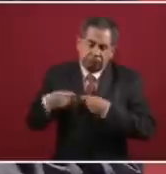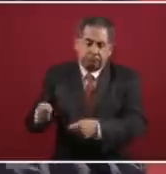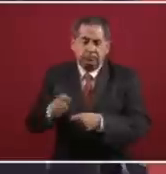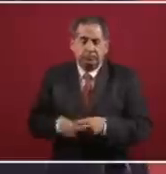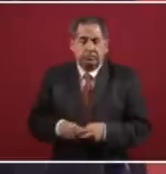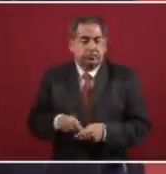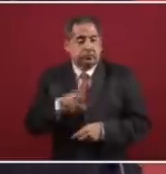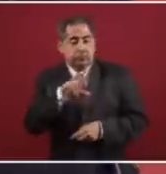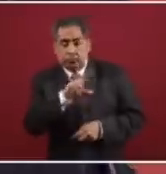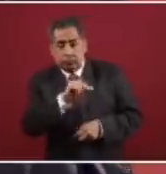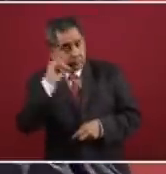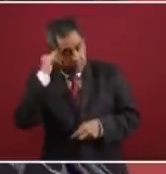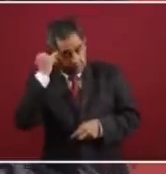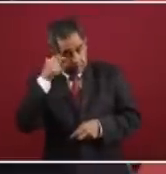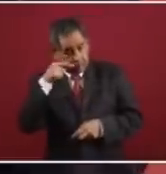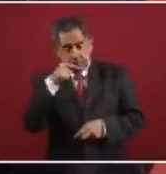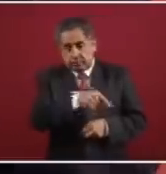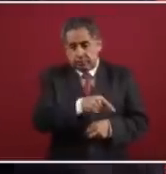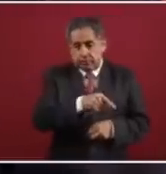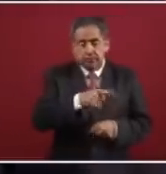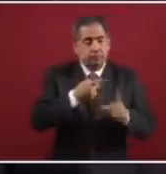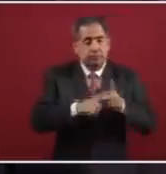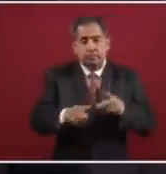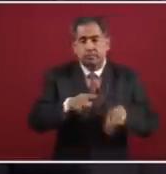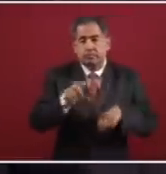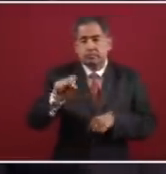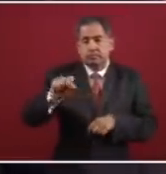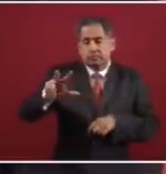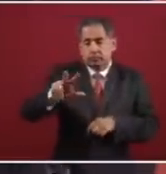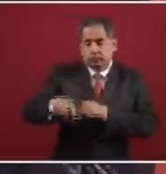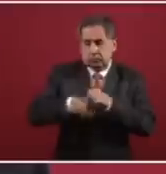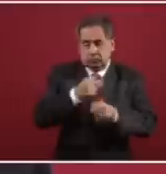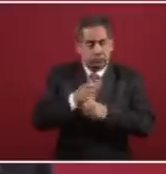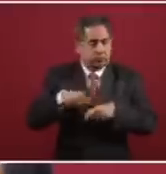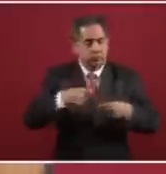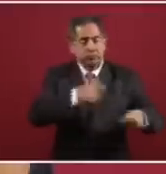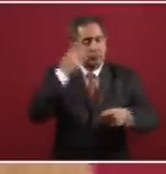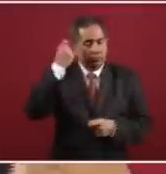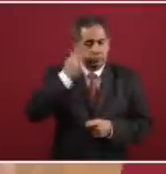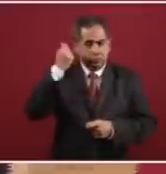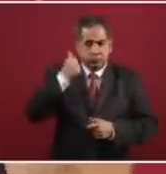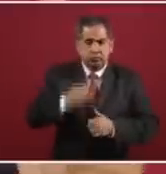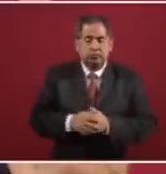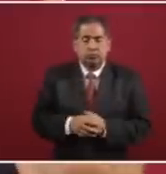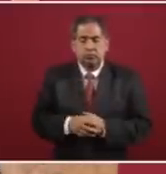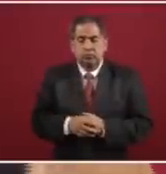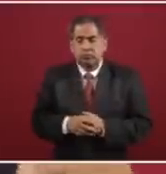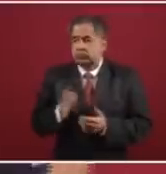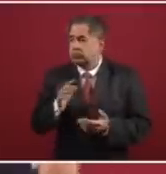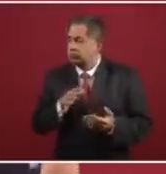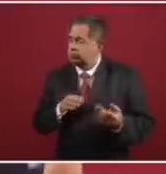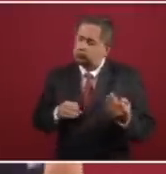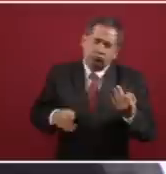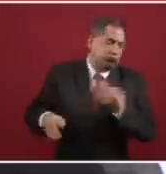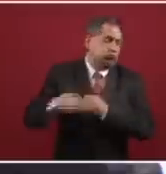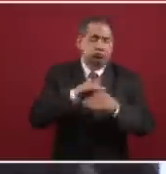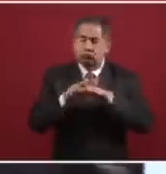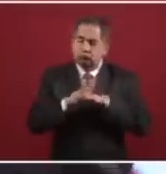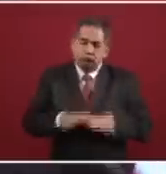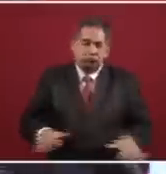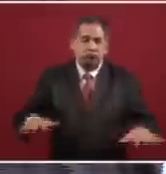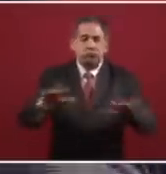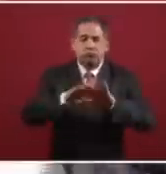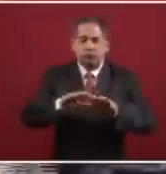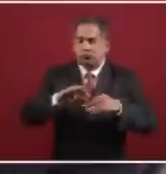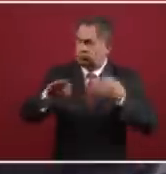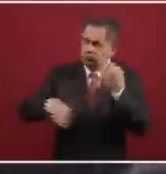no indígenas a partir de los 68, derecho universal, es decir,